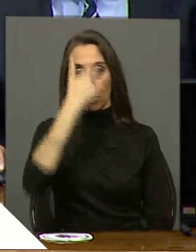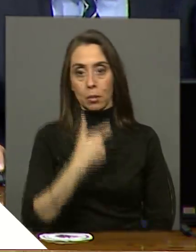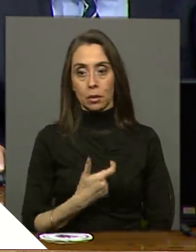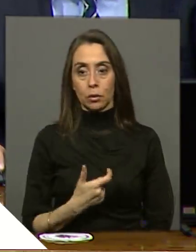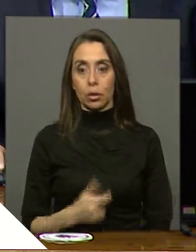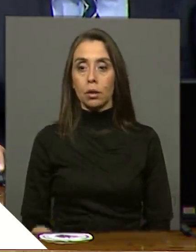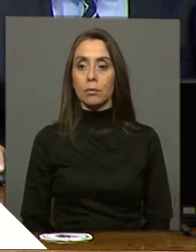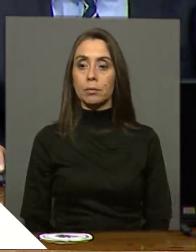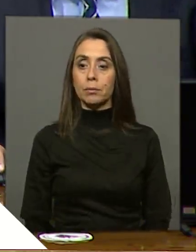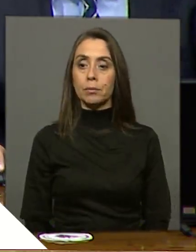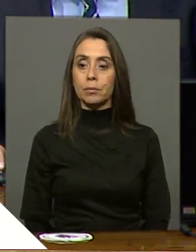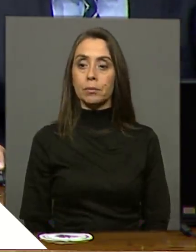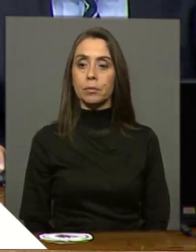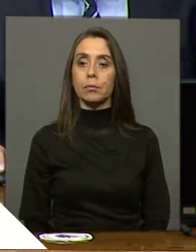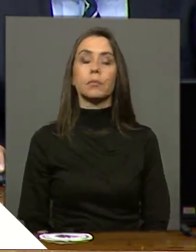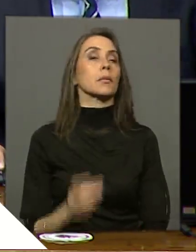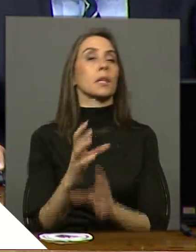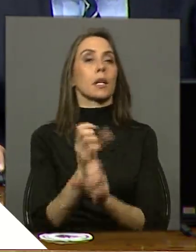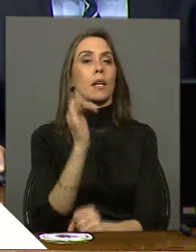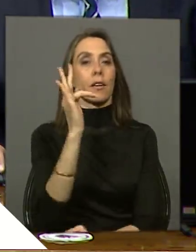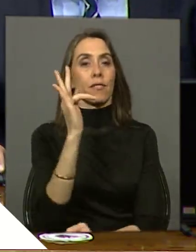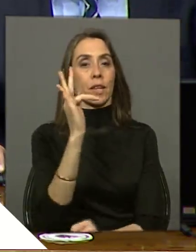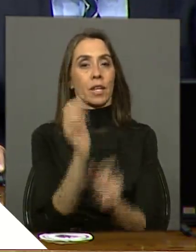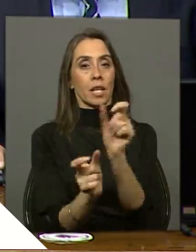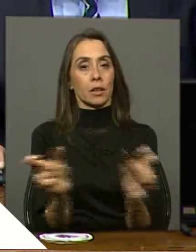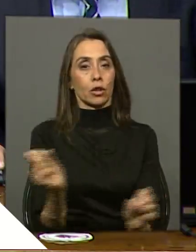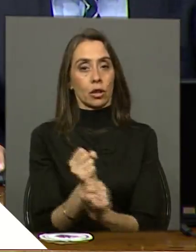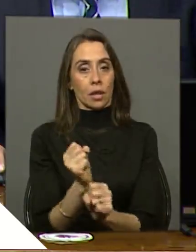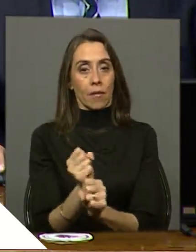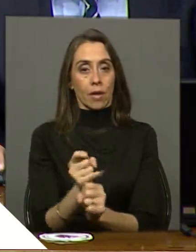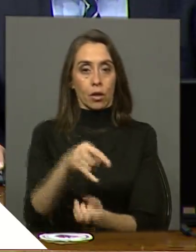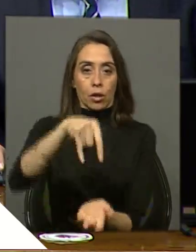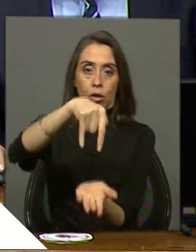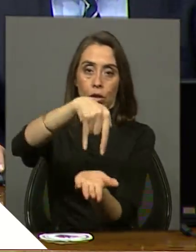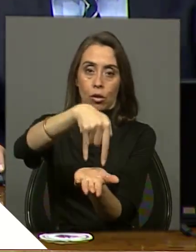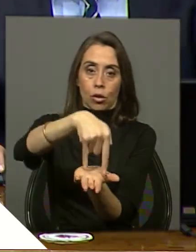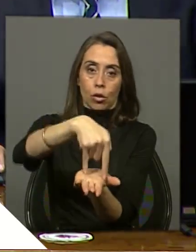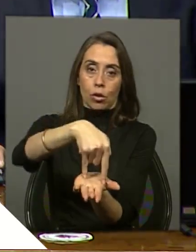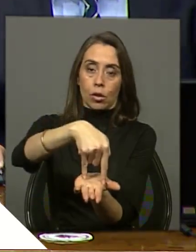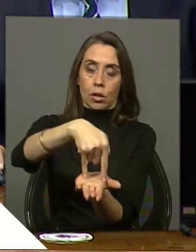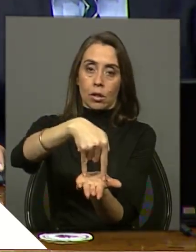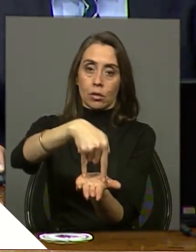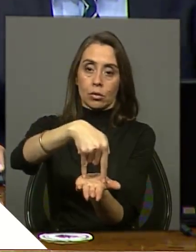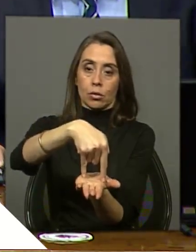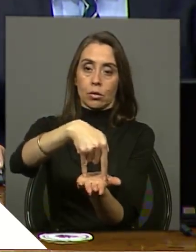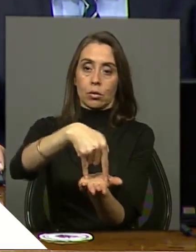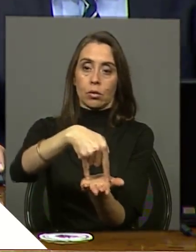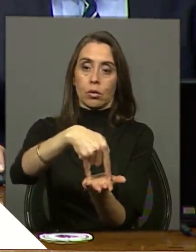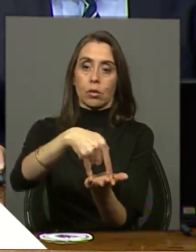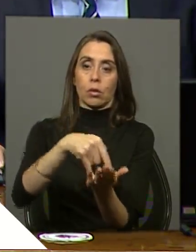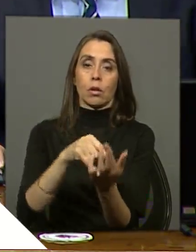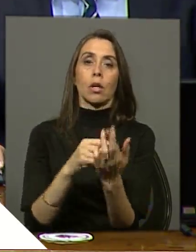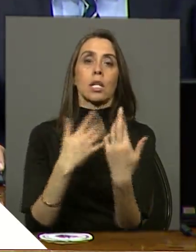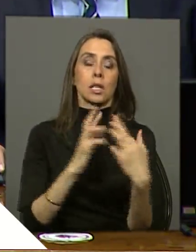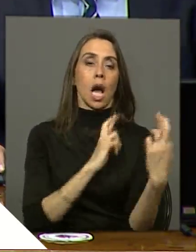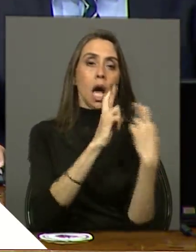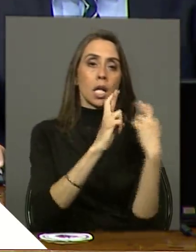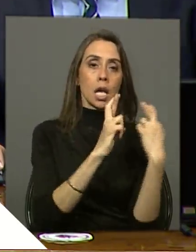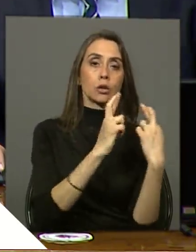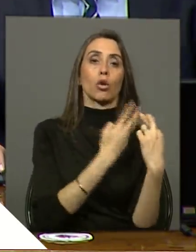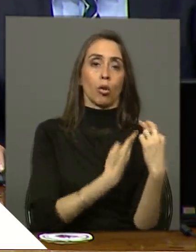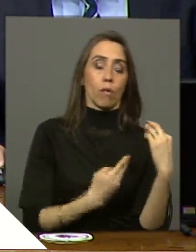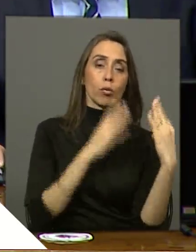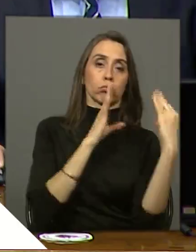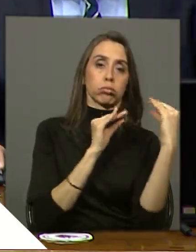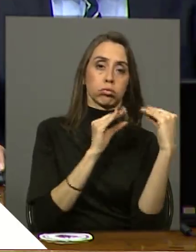es la Federación de Trabajadores del Congreso estableció una relación con el Gobierno para los